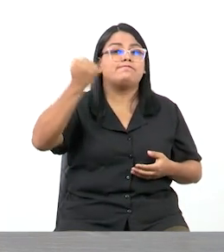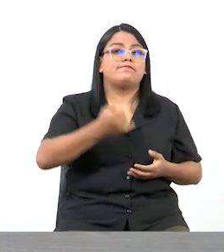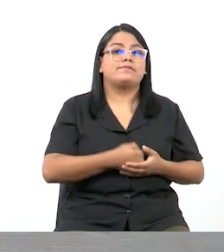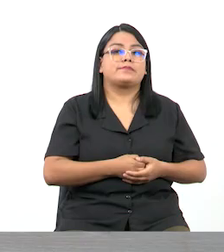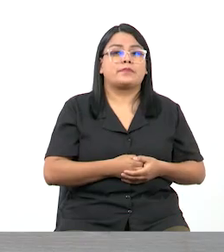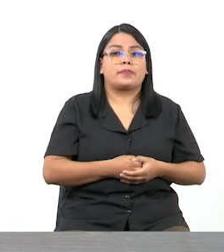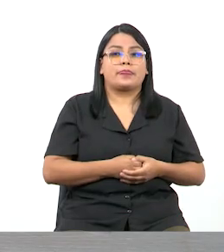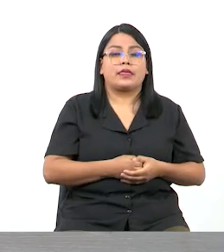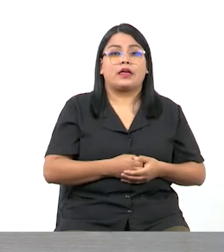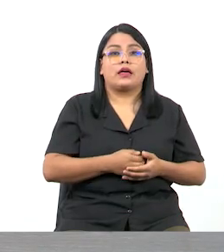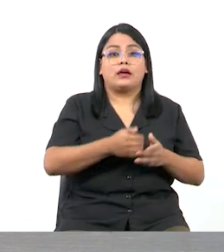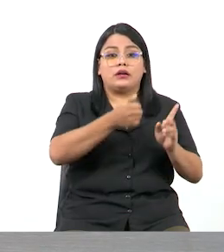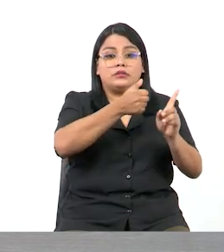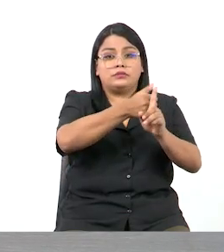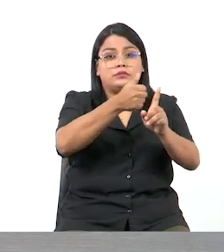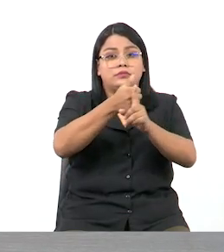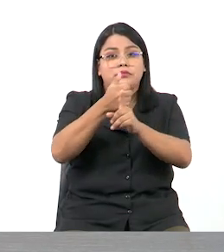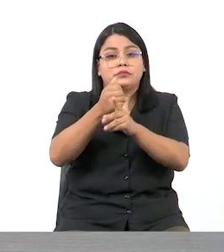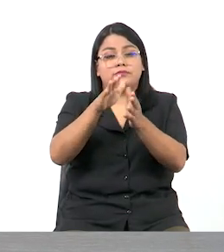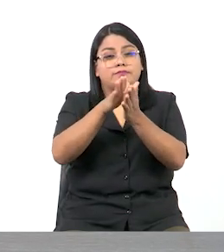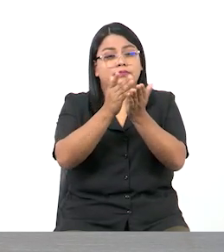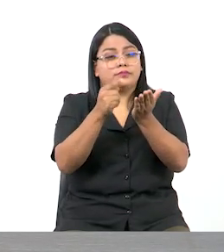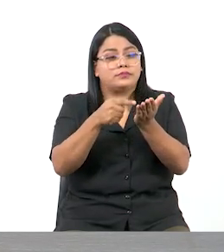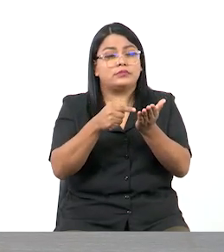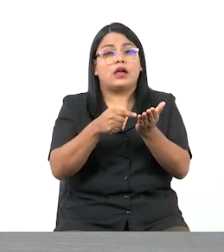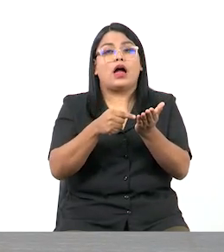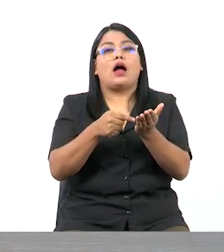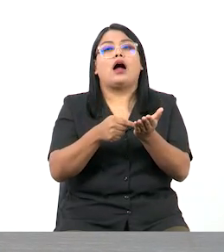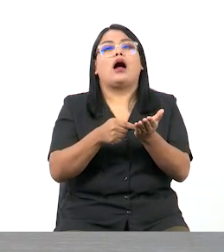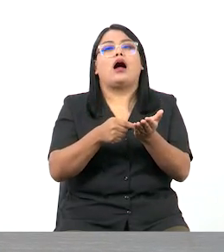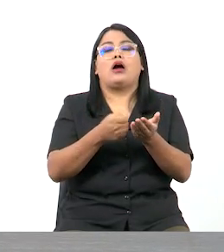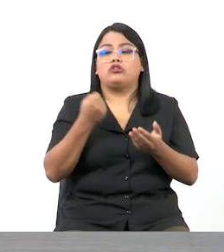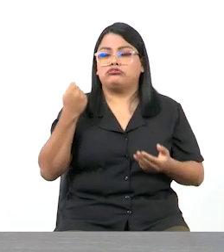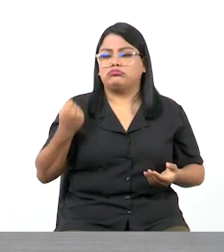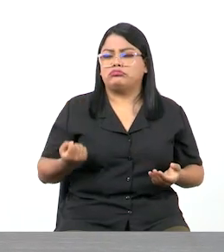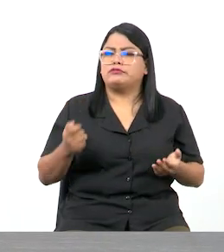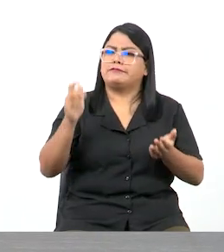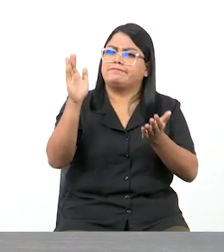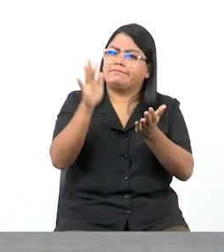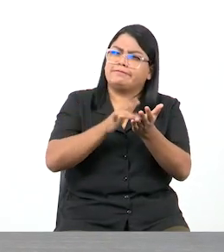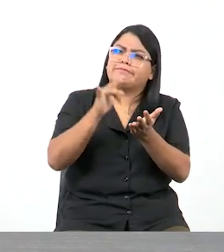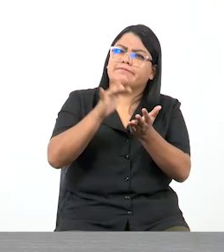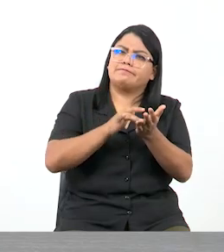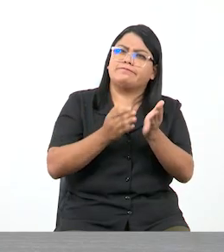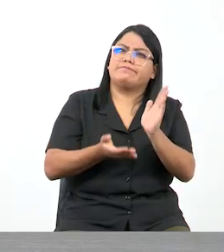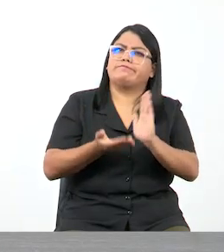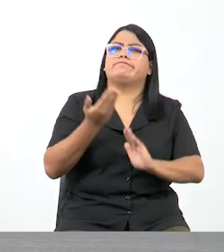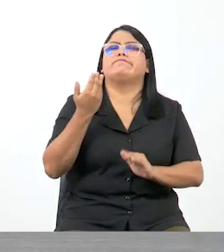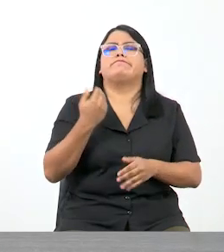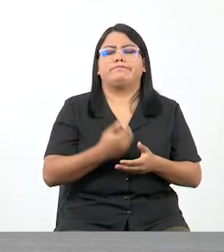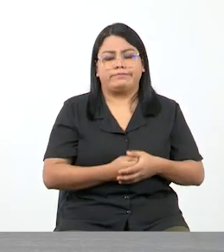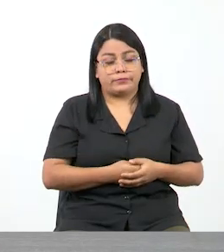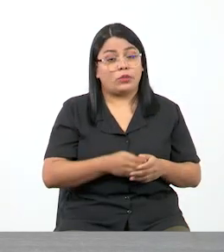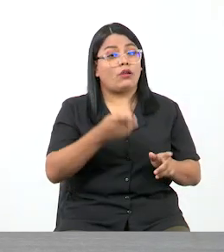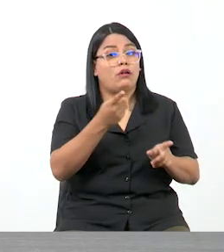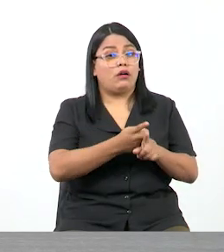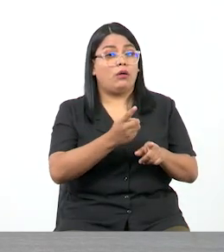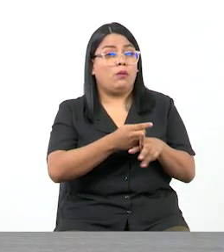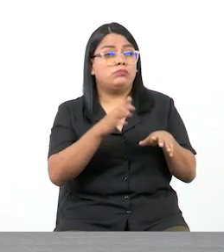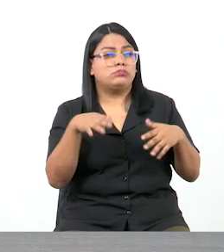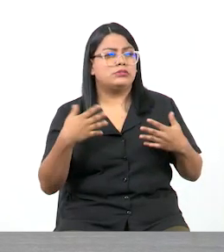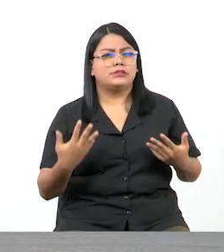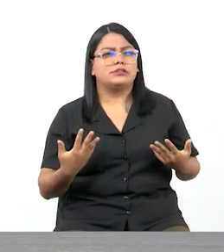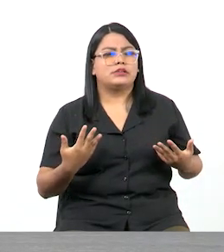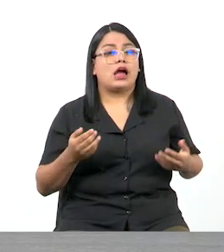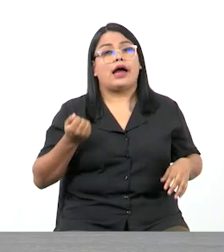que de cada una de estas partes los y las alumnas puedan aprovechar todo esto al máximo. Así es, Paola.